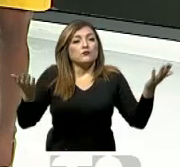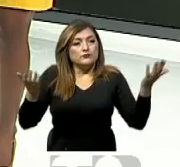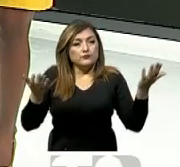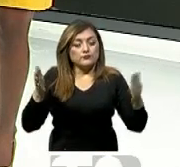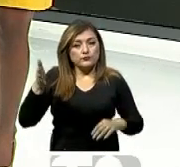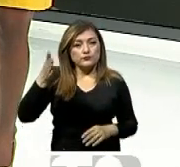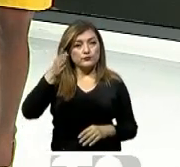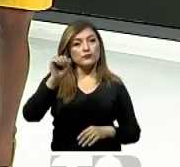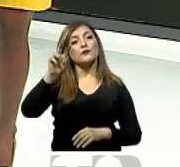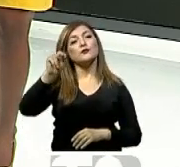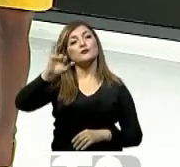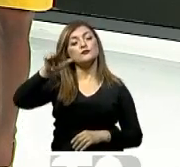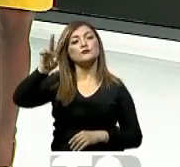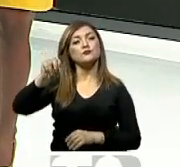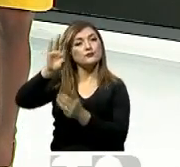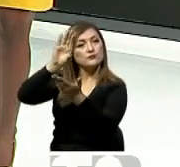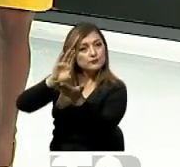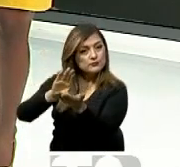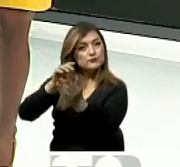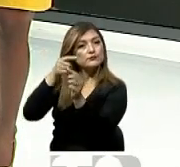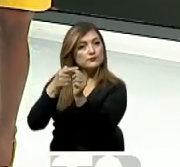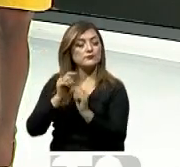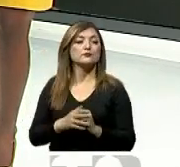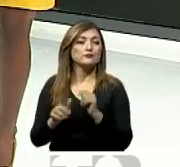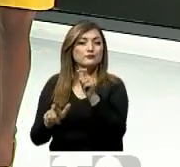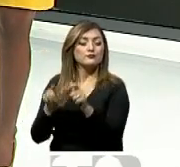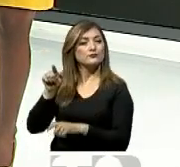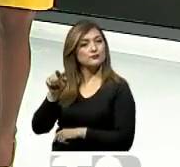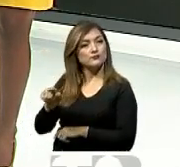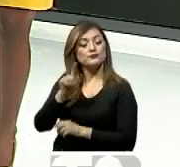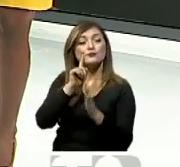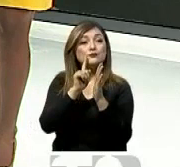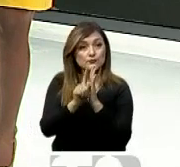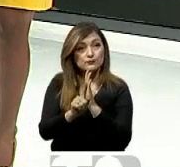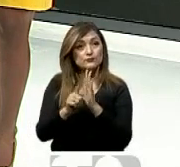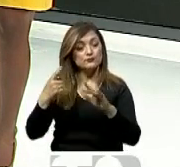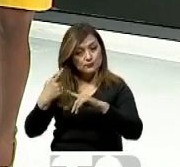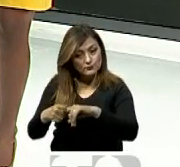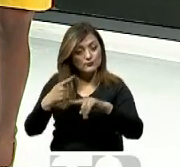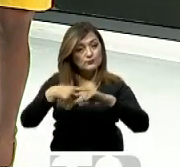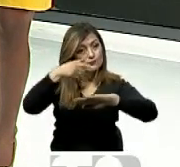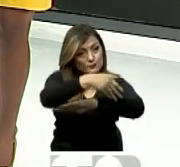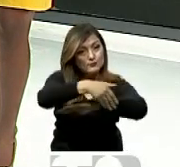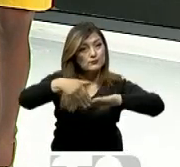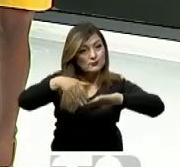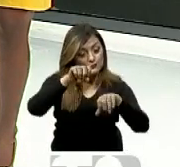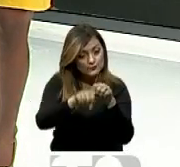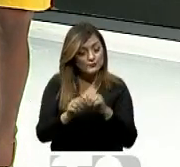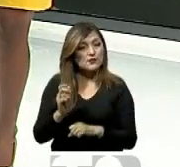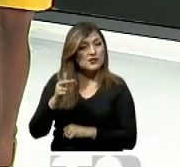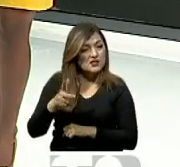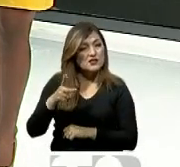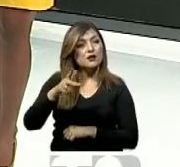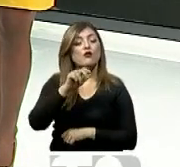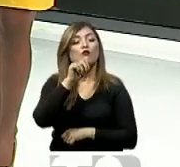el sector de San Juan. Esto es en el centro de la capital, porque aquí los vecinos denuncian que varias calles están en mal estado y que